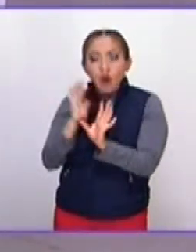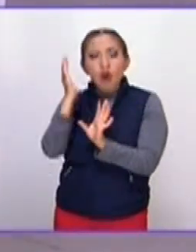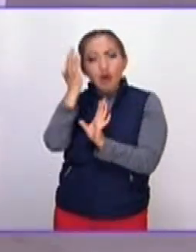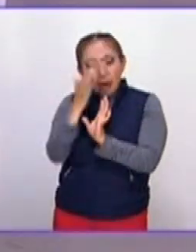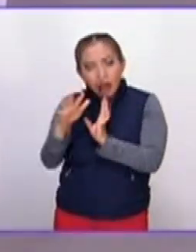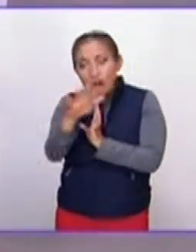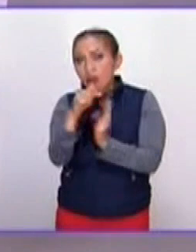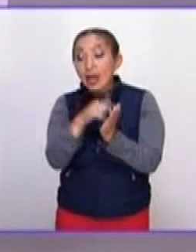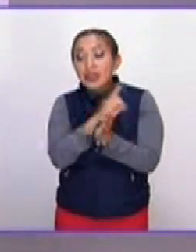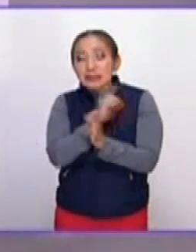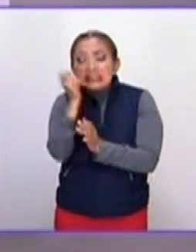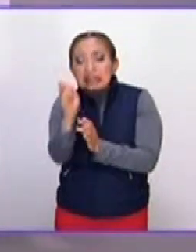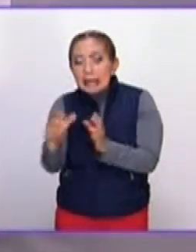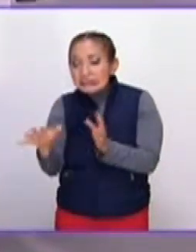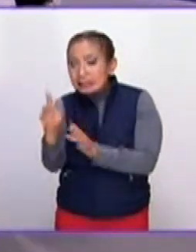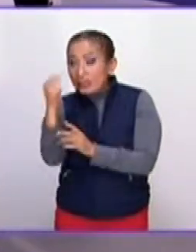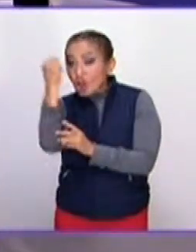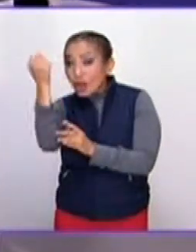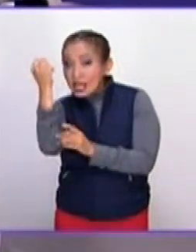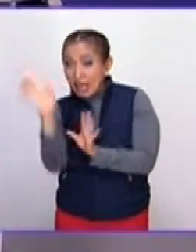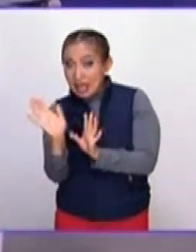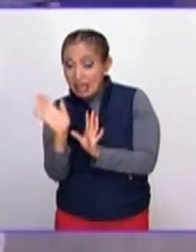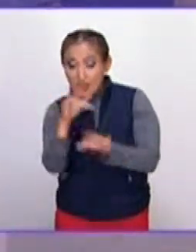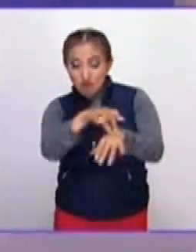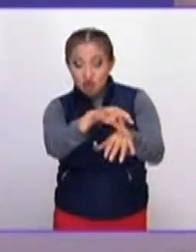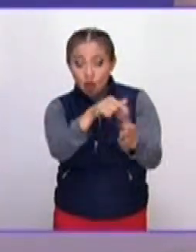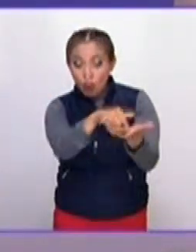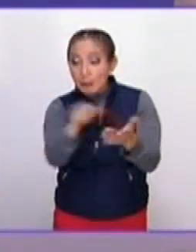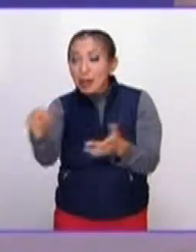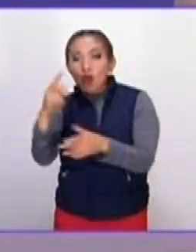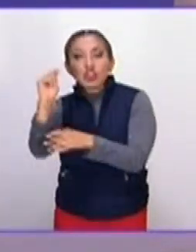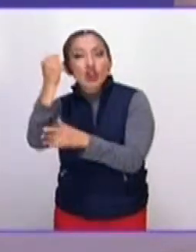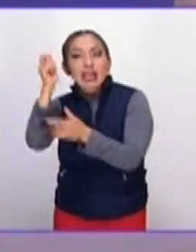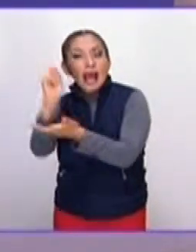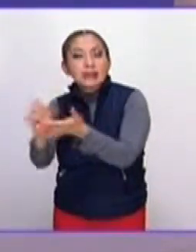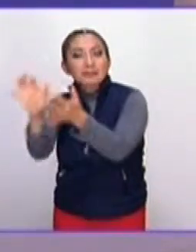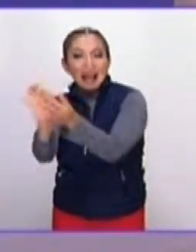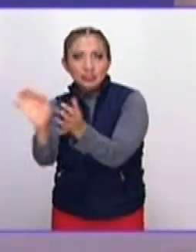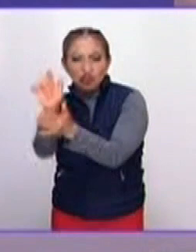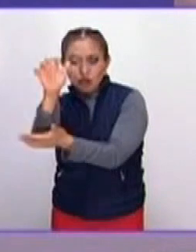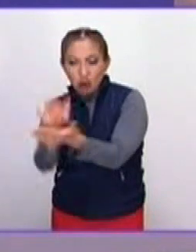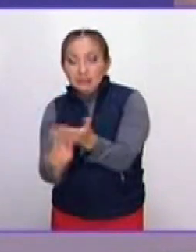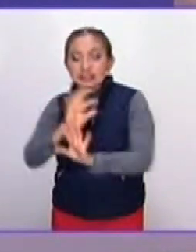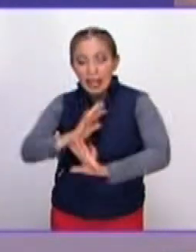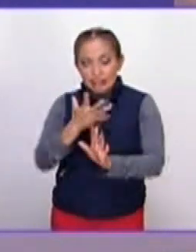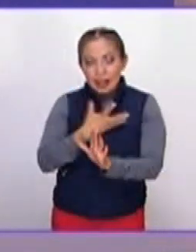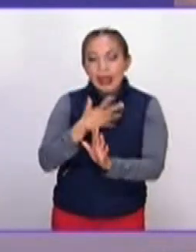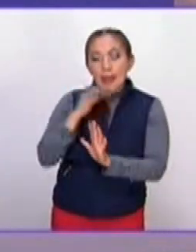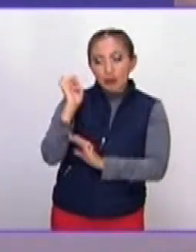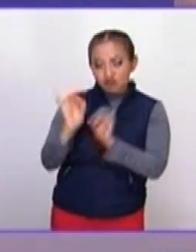campo, hay que definir el campo teóricamente. Así es. Entonces, la primera plataforma ya la tenemos, ya